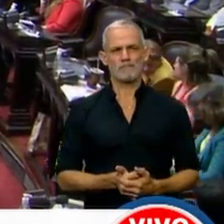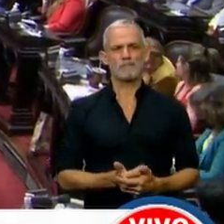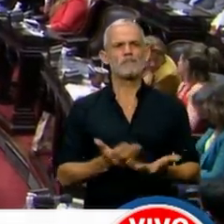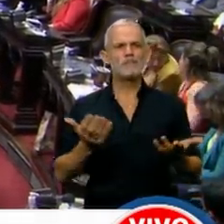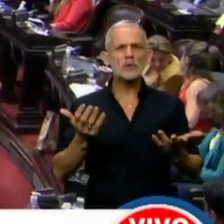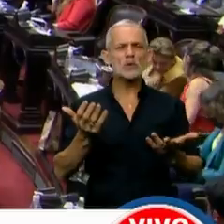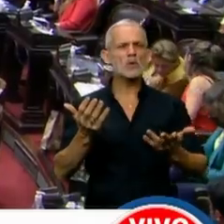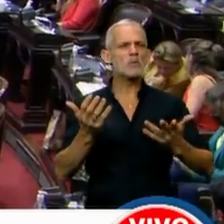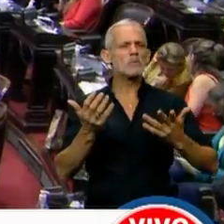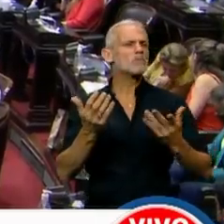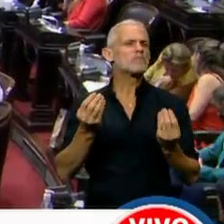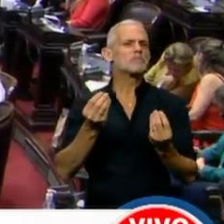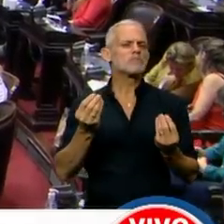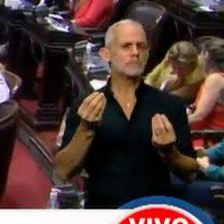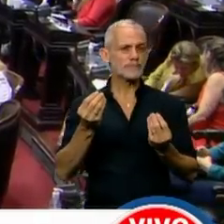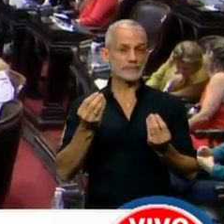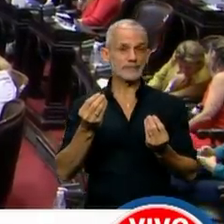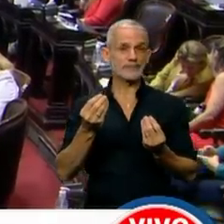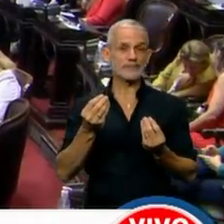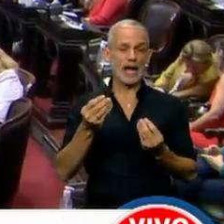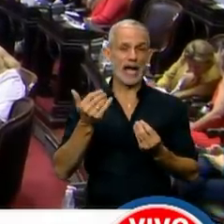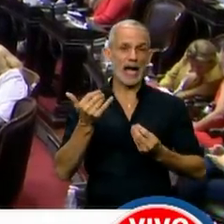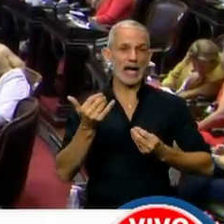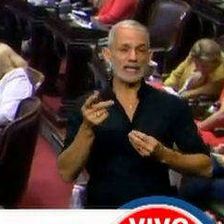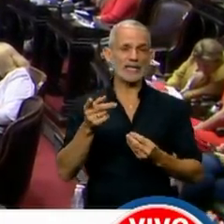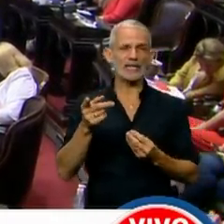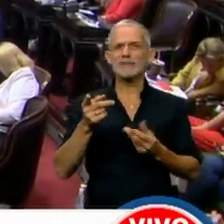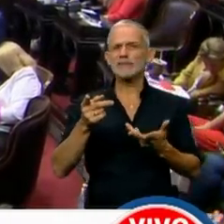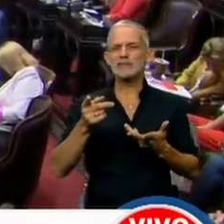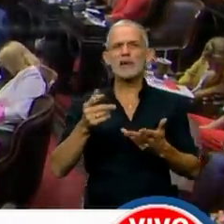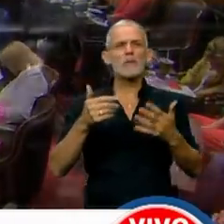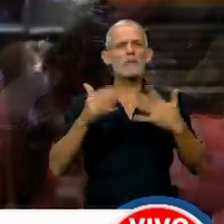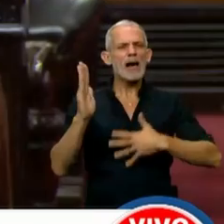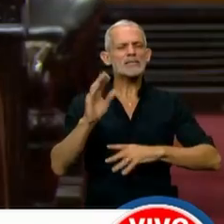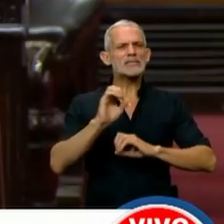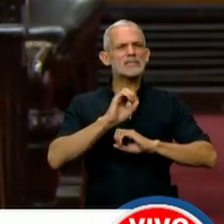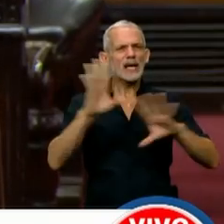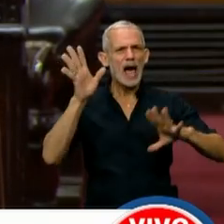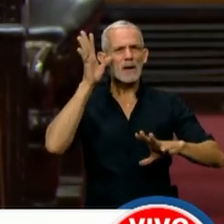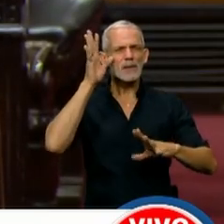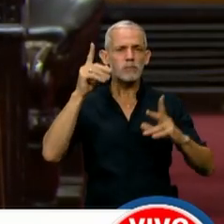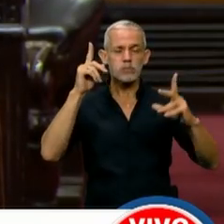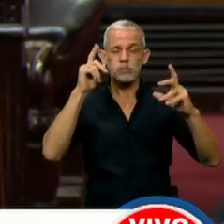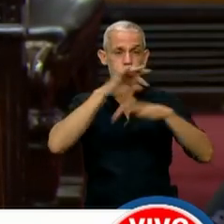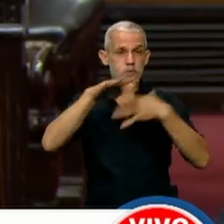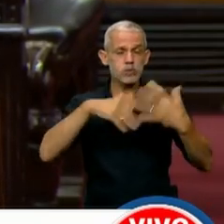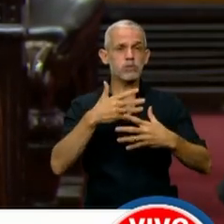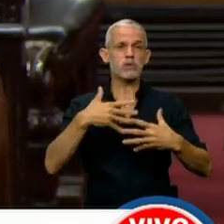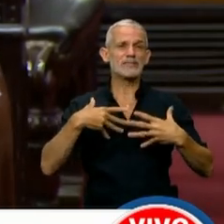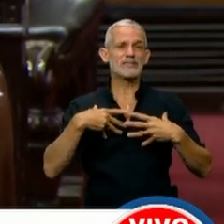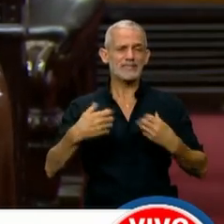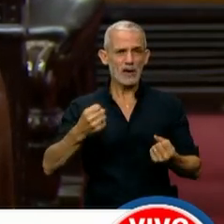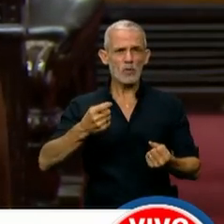con un episodio que es la más grave crisis sanitaria con un impacto tremendo